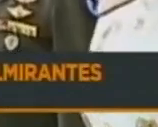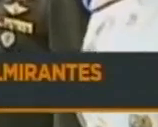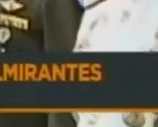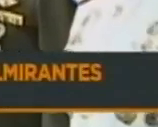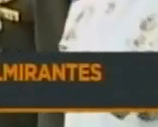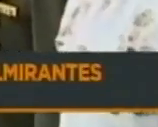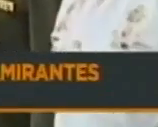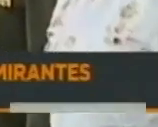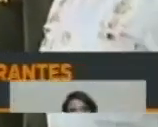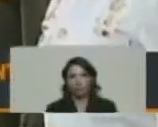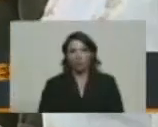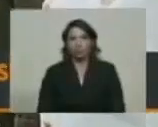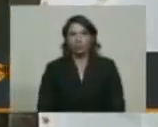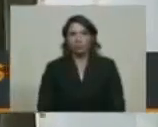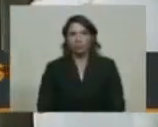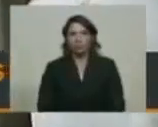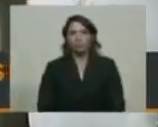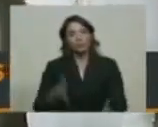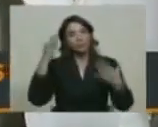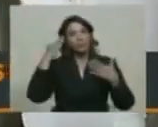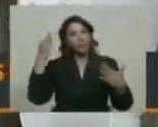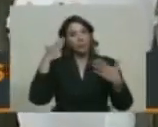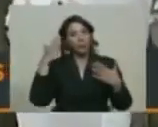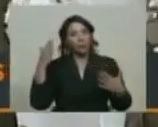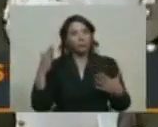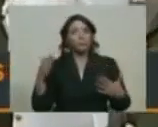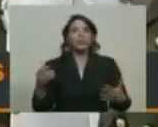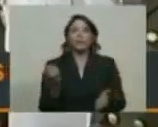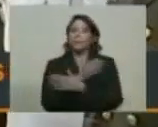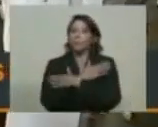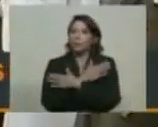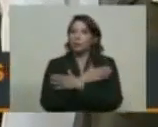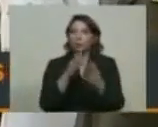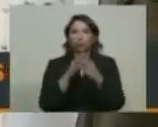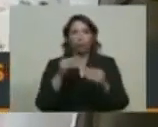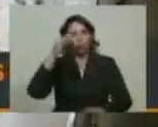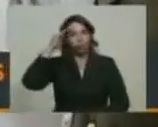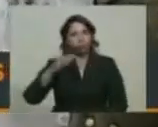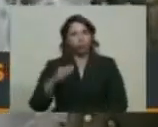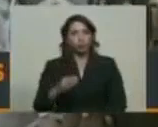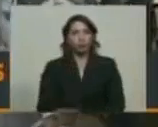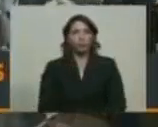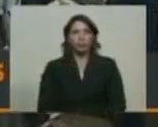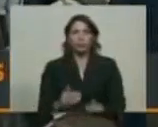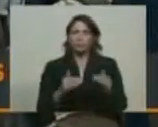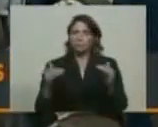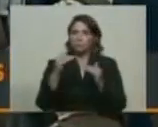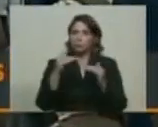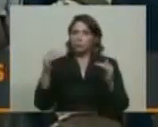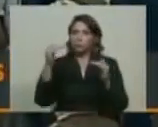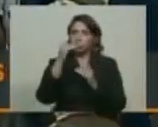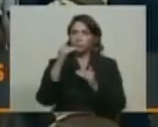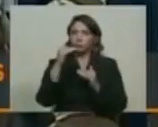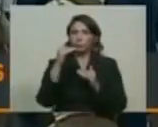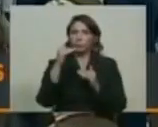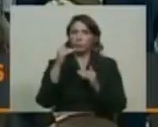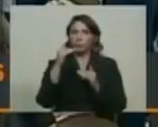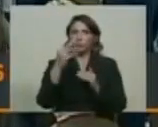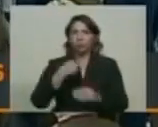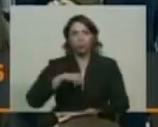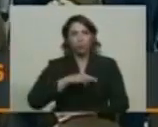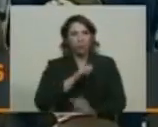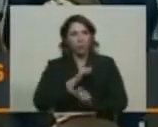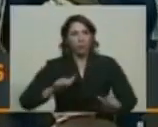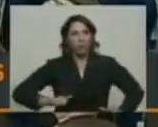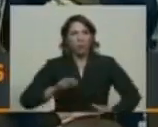a todos los oficiales que ascienden a los más altos grados de nuestra Fuerza